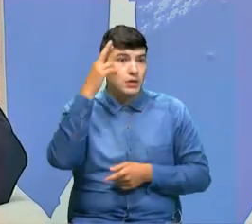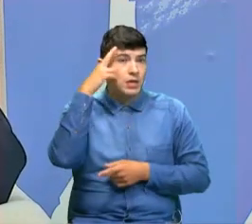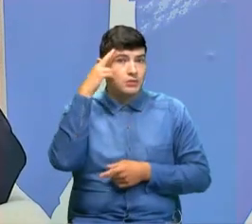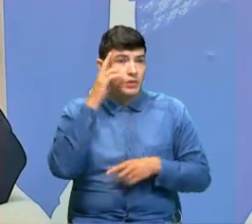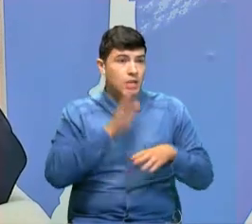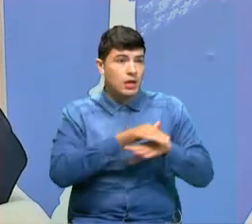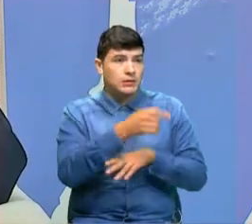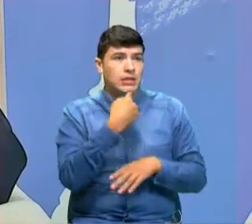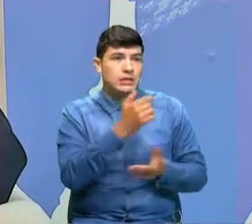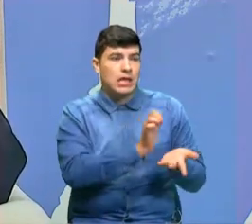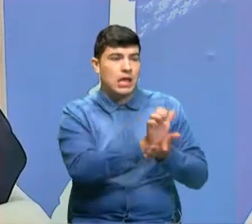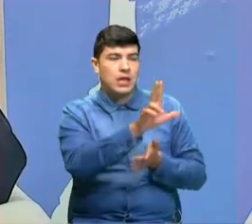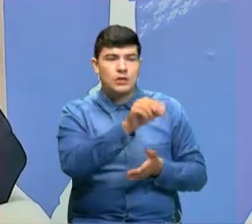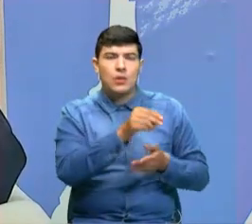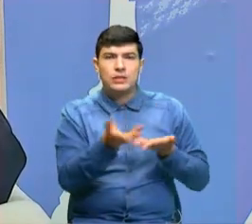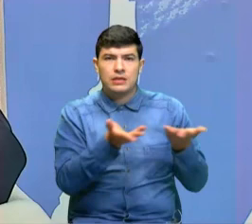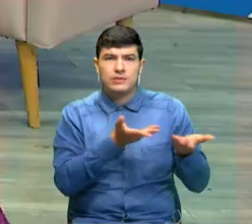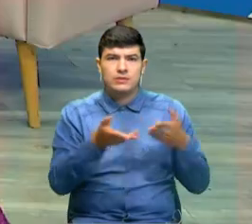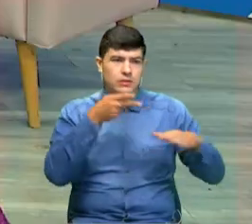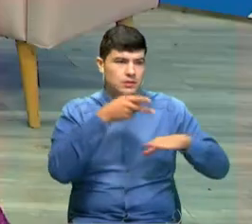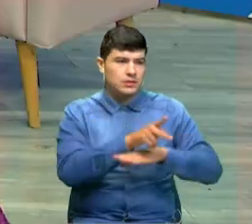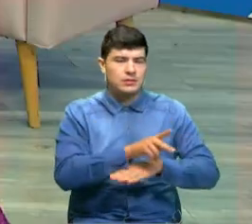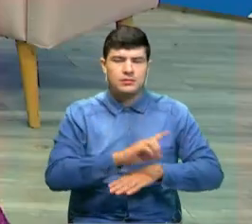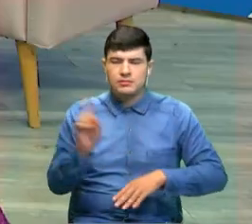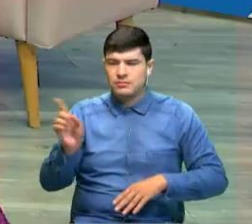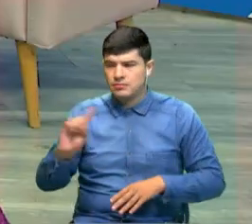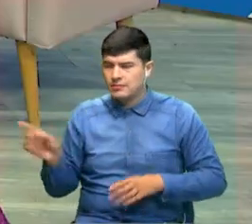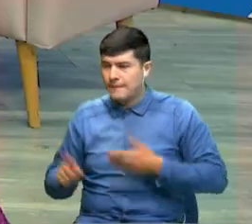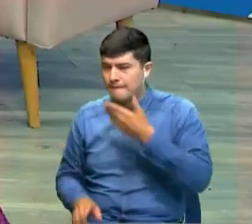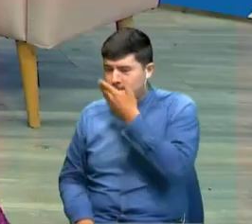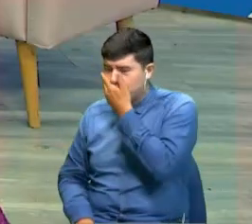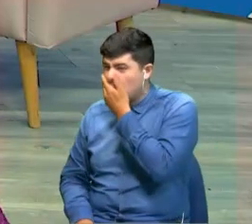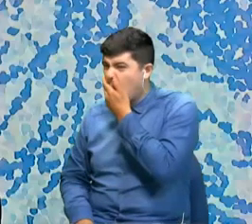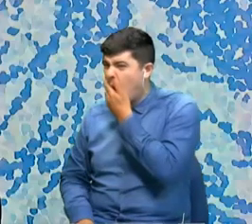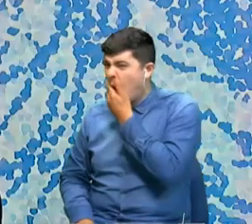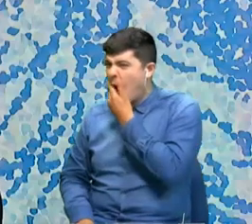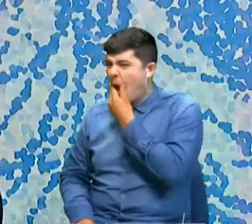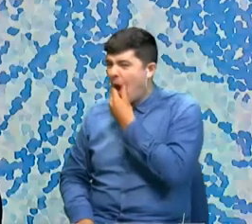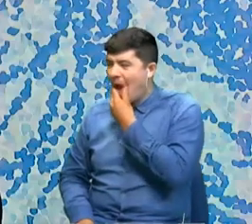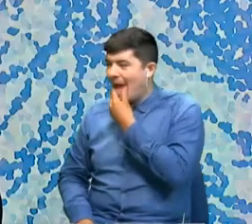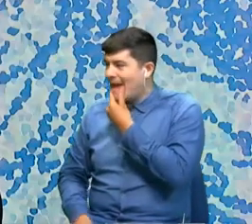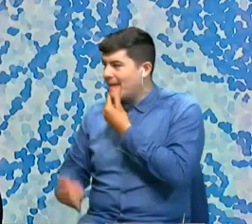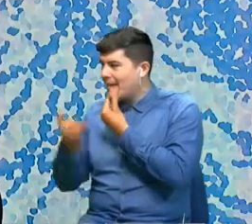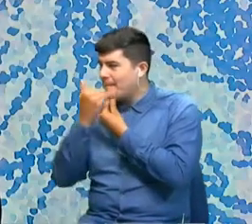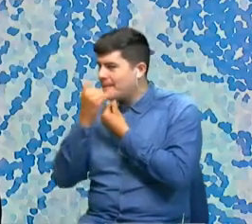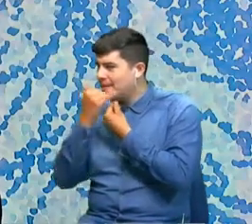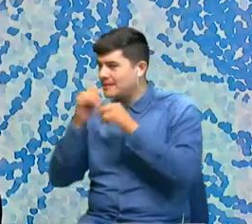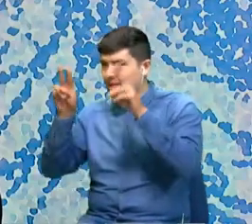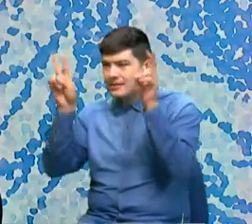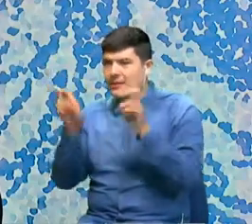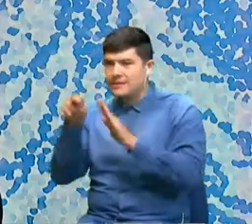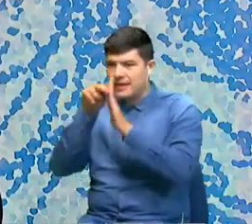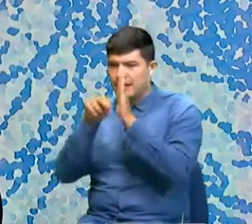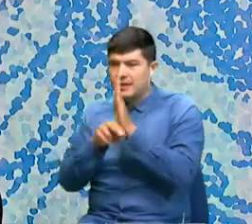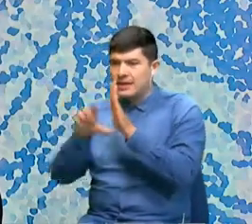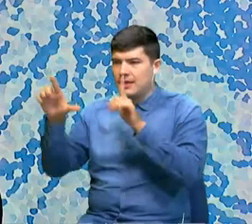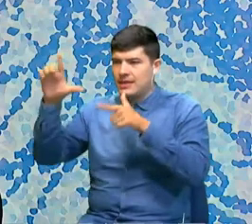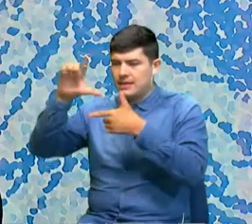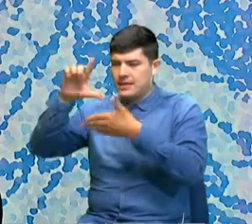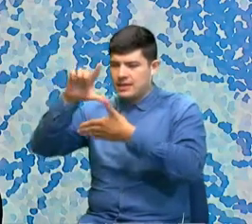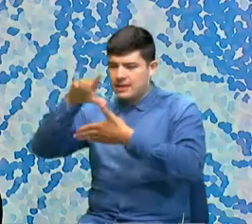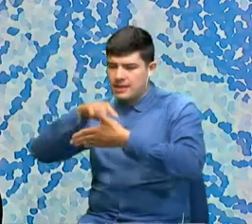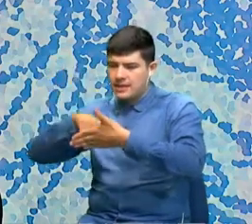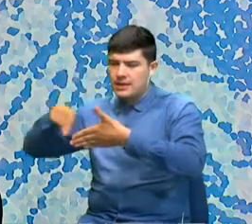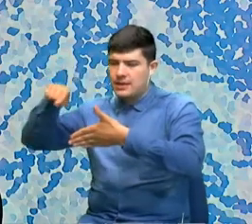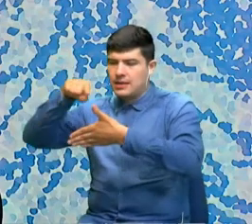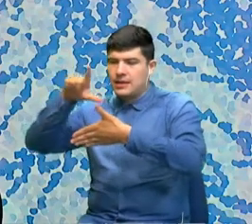para negarle la prestación de este servicio? A ver, hay una cuestión que sucede en todas las legislaciones latinoamericanas. Sí. La base